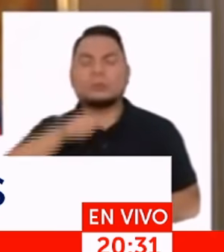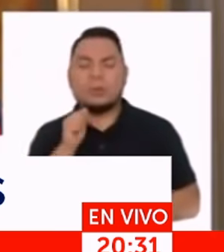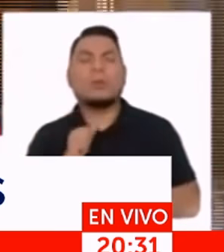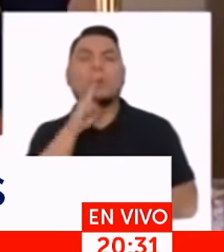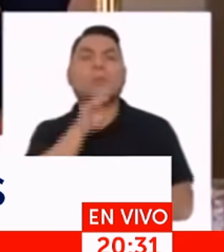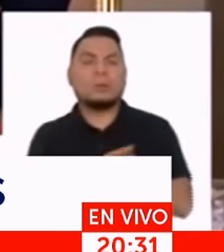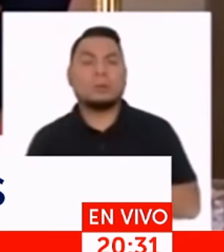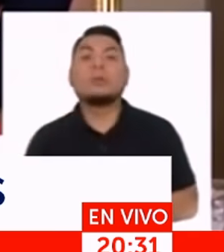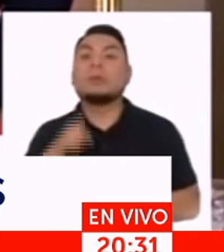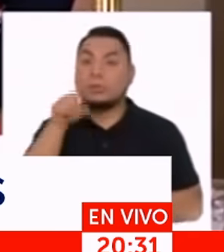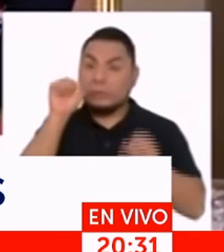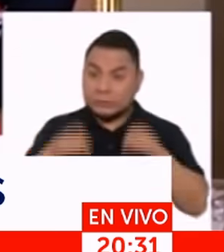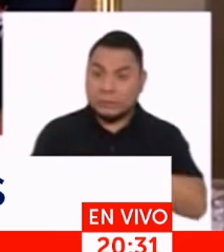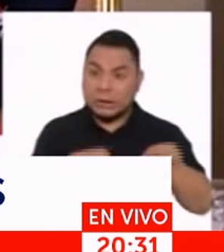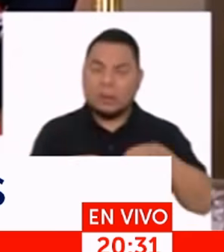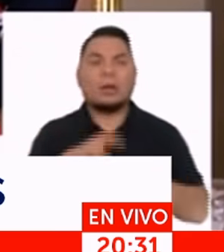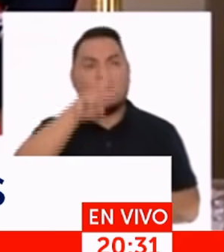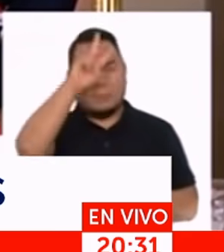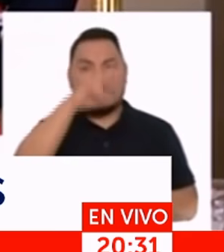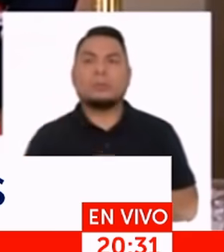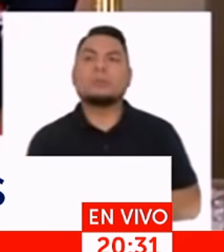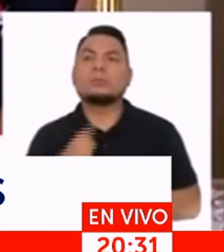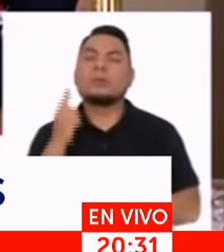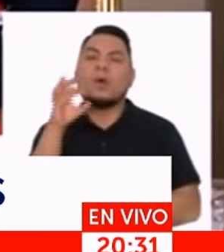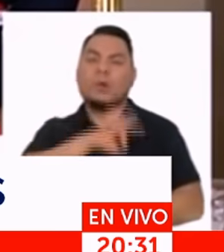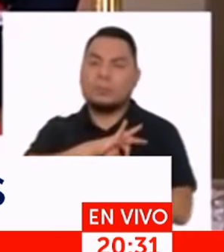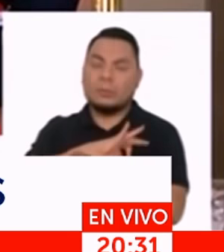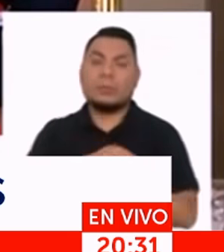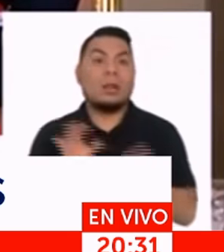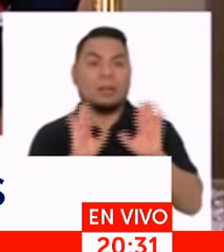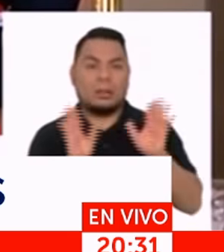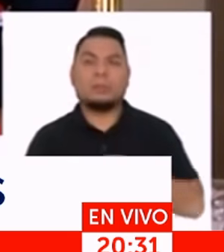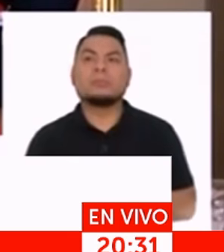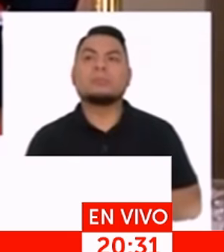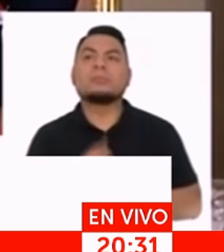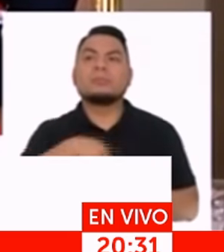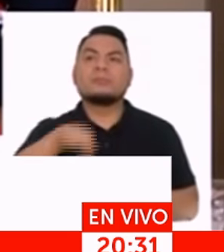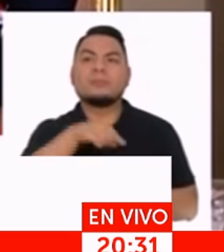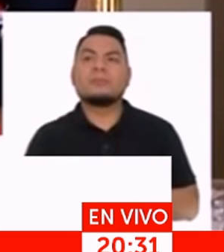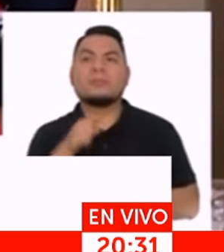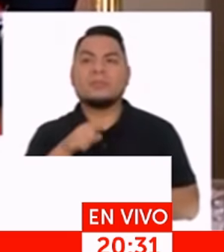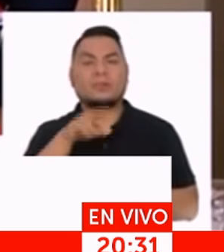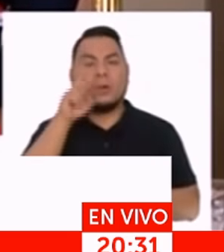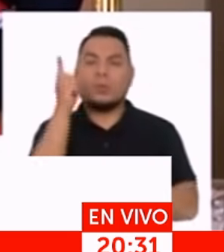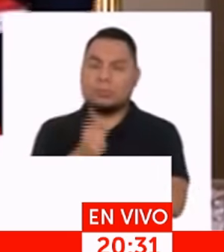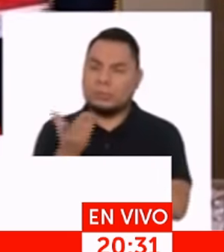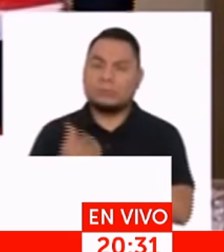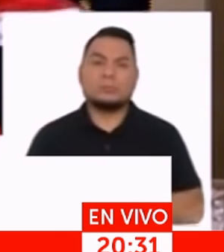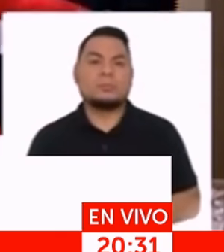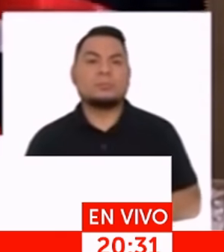juro. Si así lo hicieres, que la patria os premie, y si no, que él y la nación lo